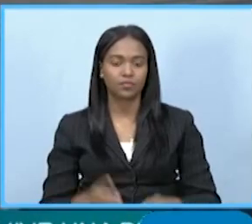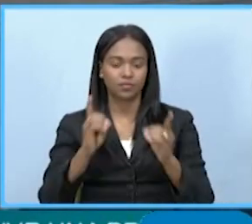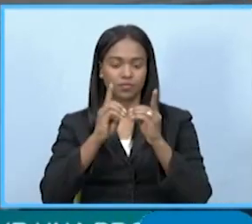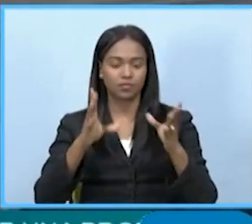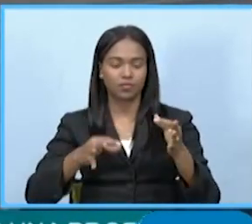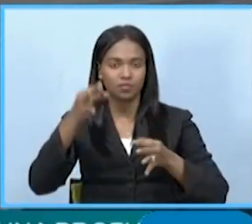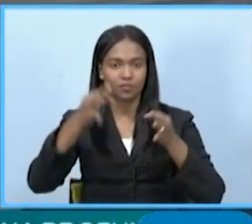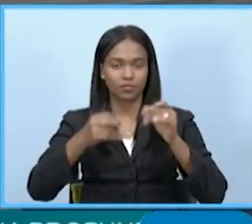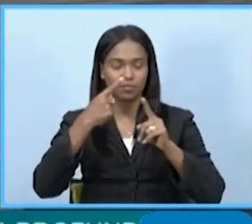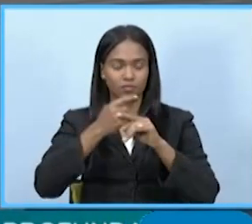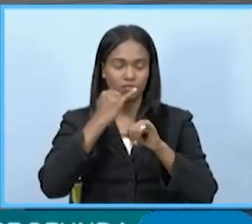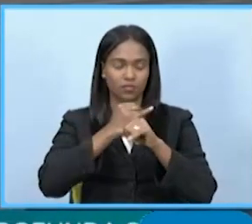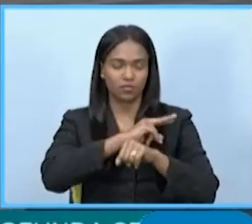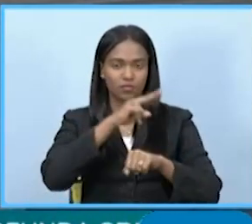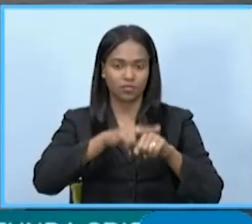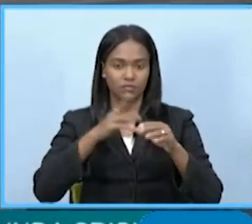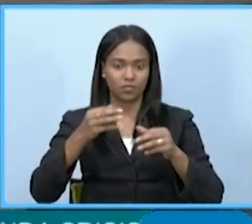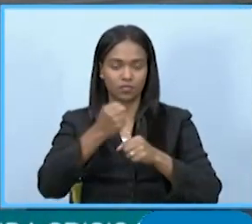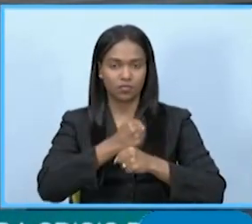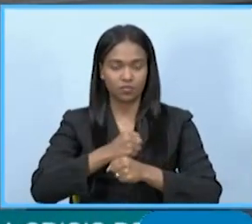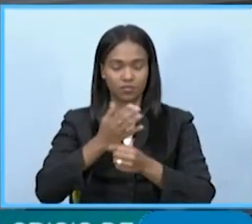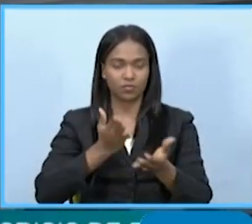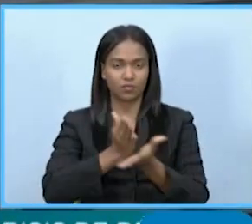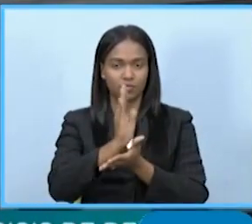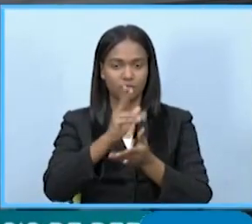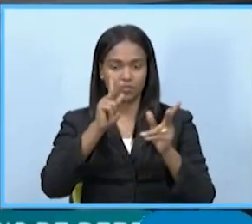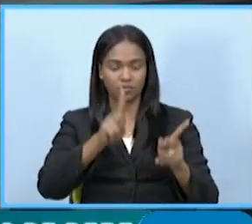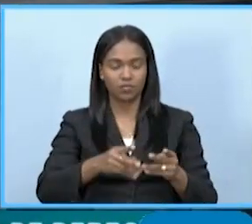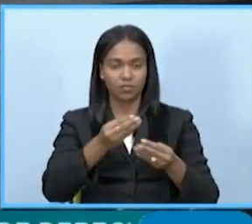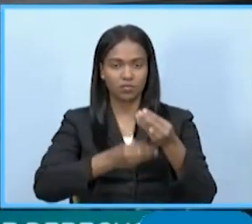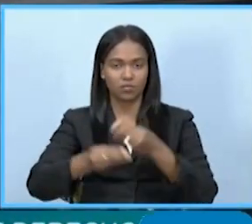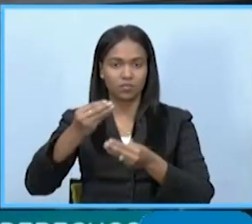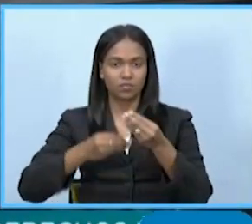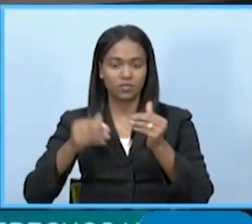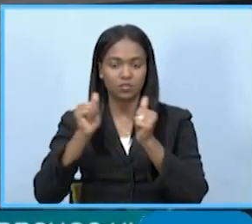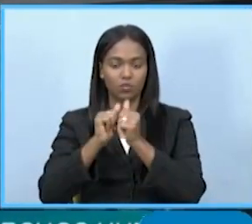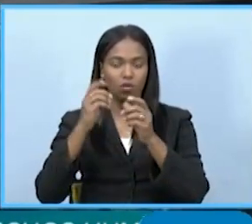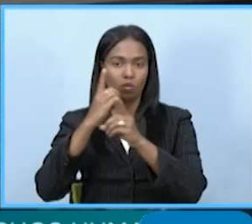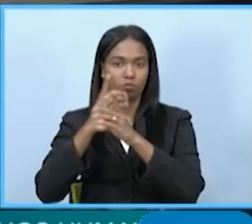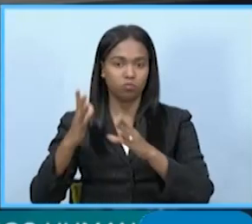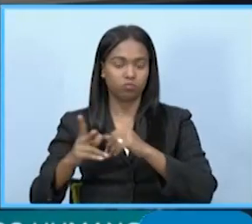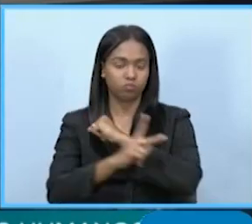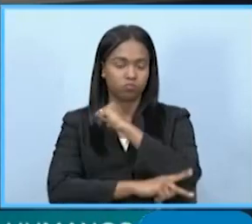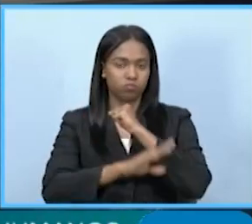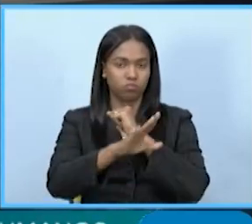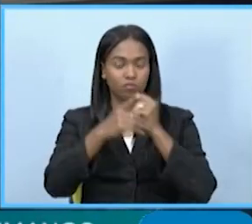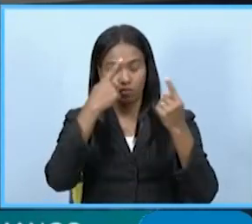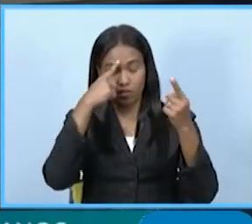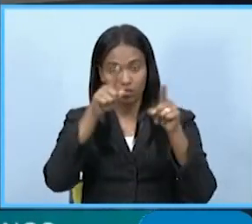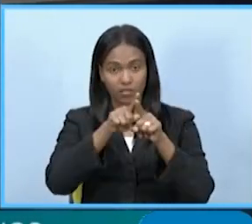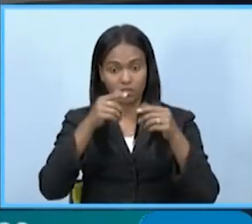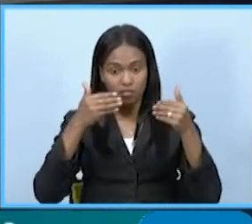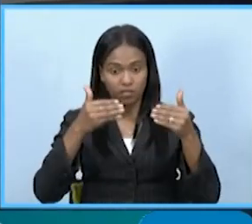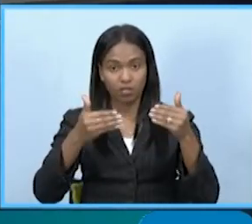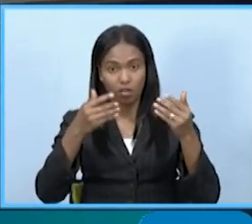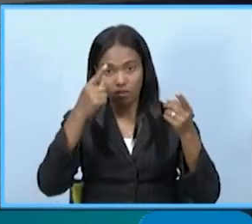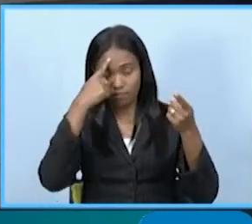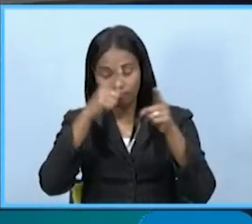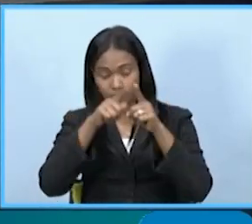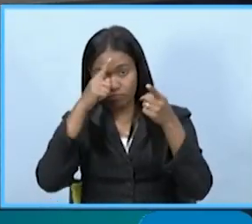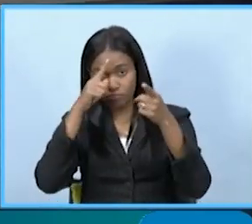director ejecutivo del Instituto Nacional de Protección de los Derechos del Consumidor y el Defensor del Pueblo acordaron revisar los